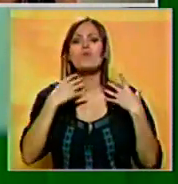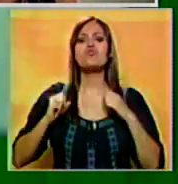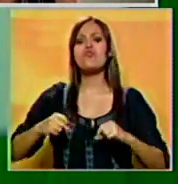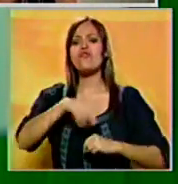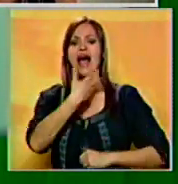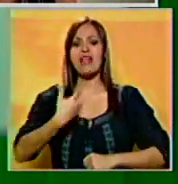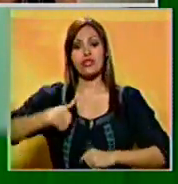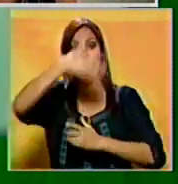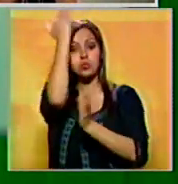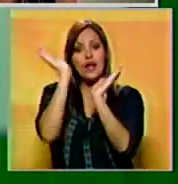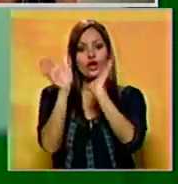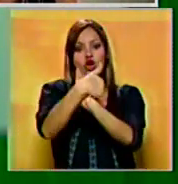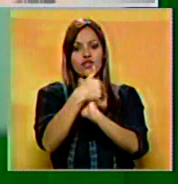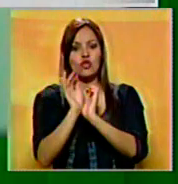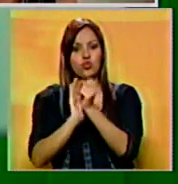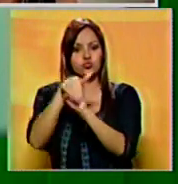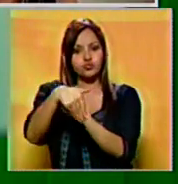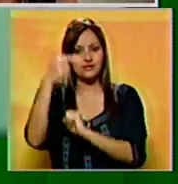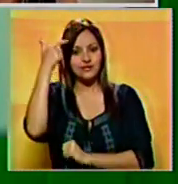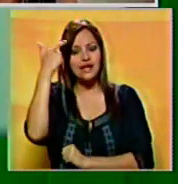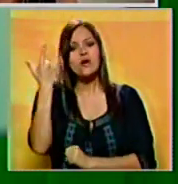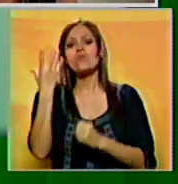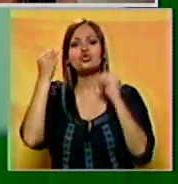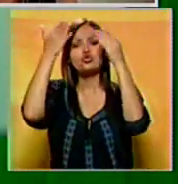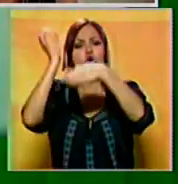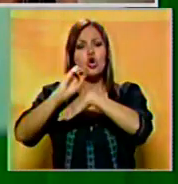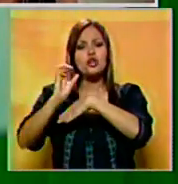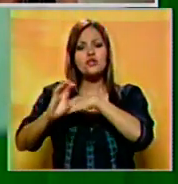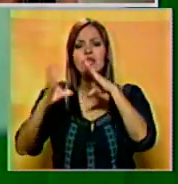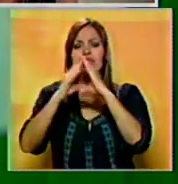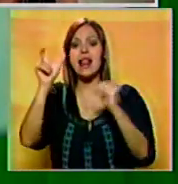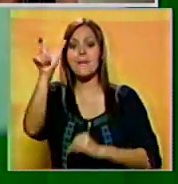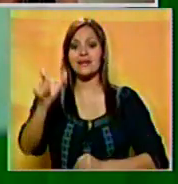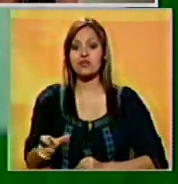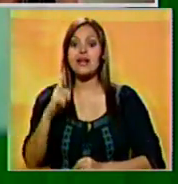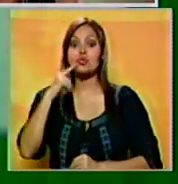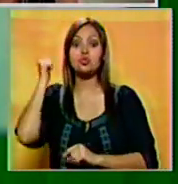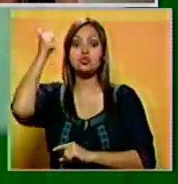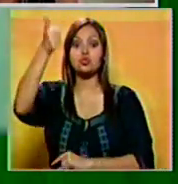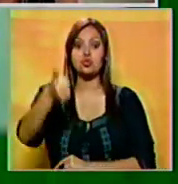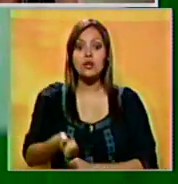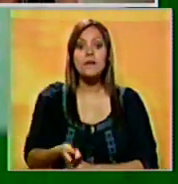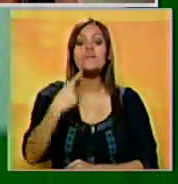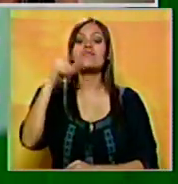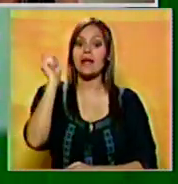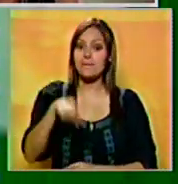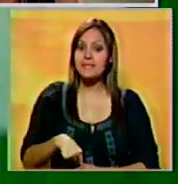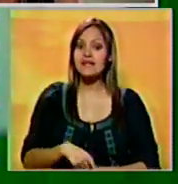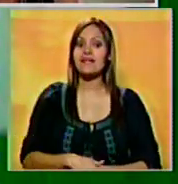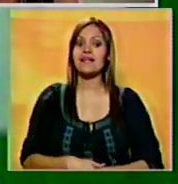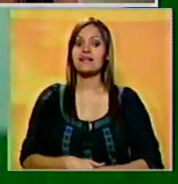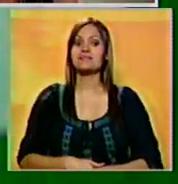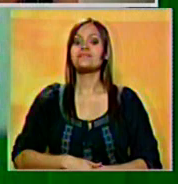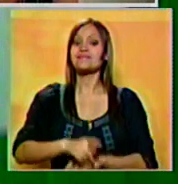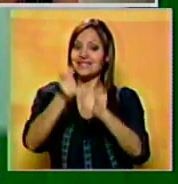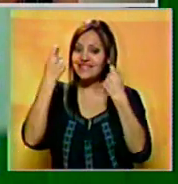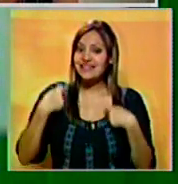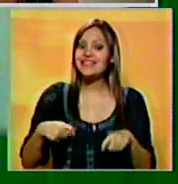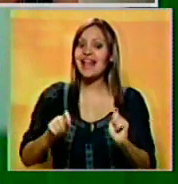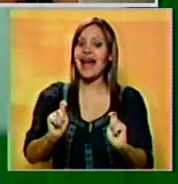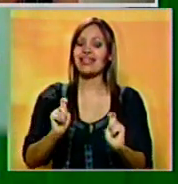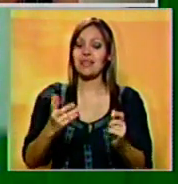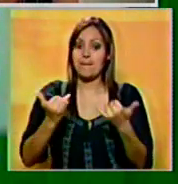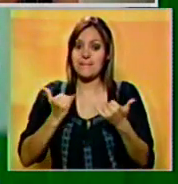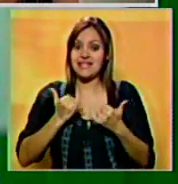que nosotros y que yo le he recomendado a tanta paciente durante todo este tiempo. Hay que también poner y tratar